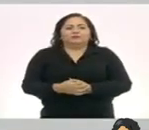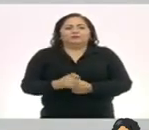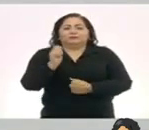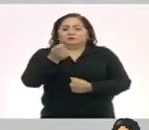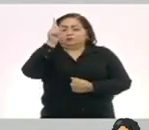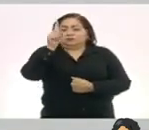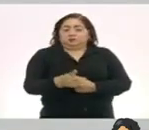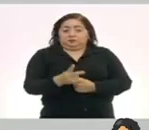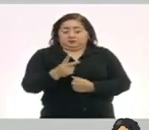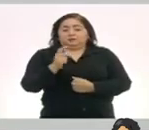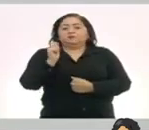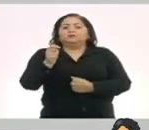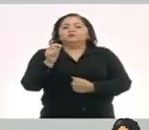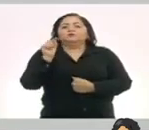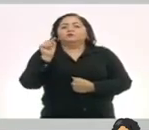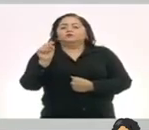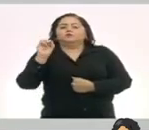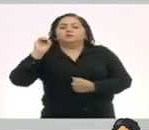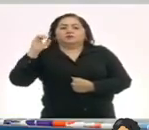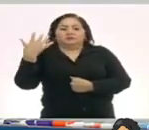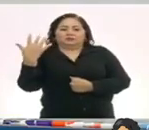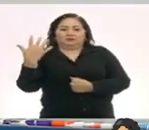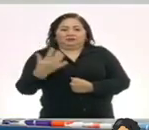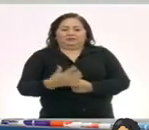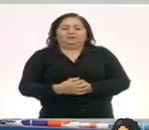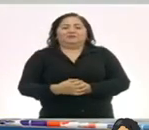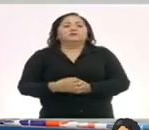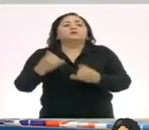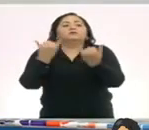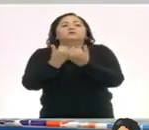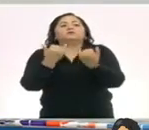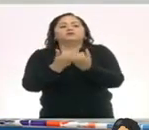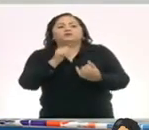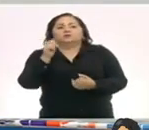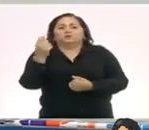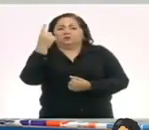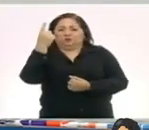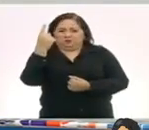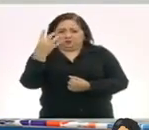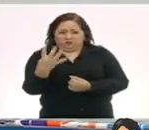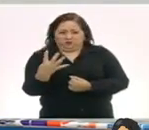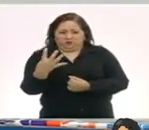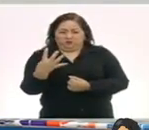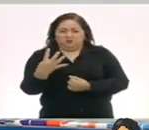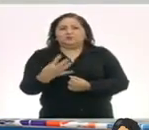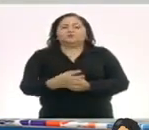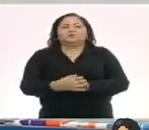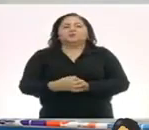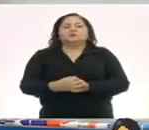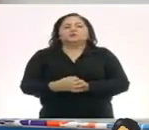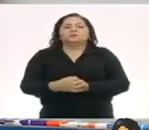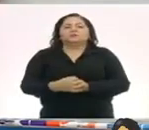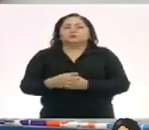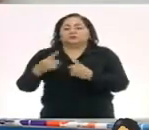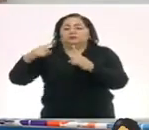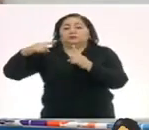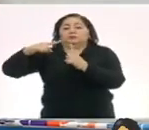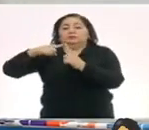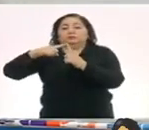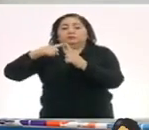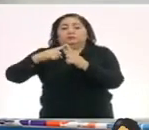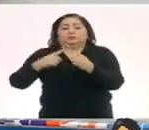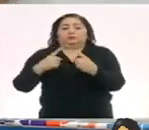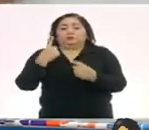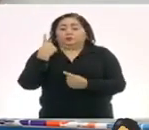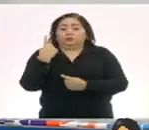medio. Es igual a 0.5. Así es. Uh-huh. También teníamos la de un cuarto. Un cuarto, así es. Dividimos el